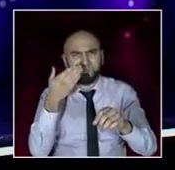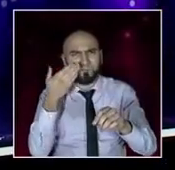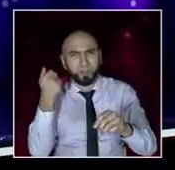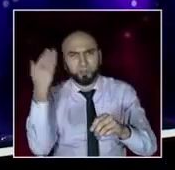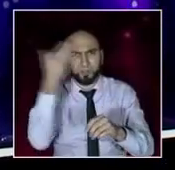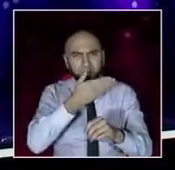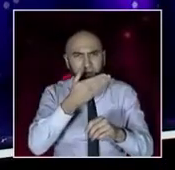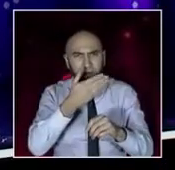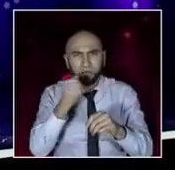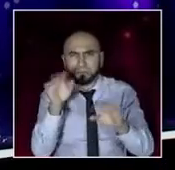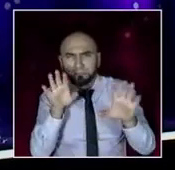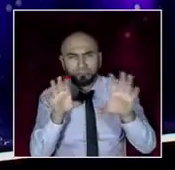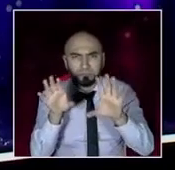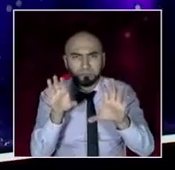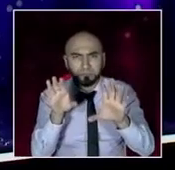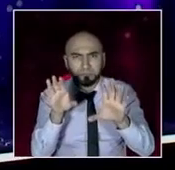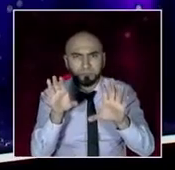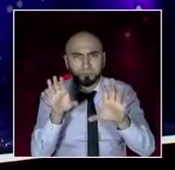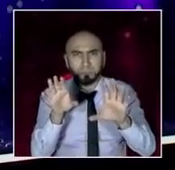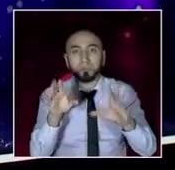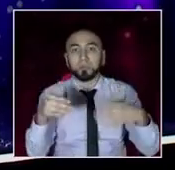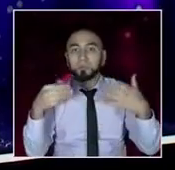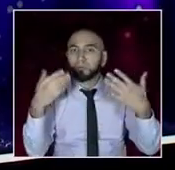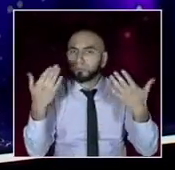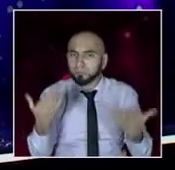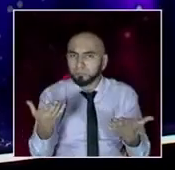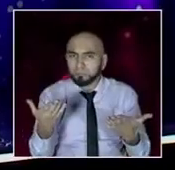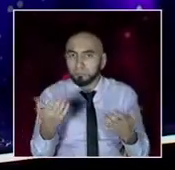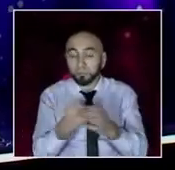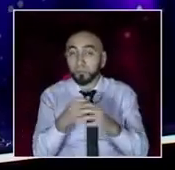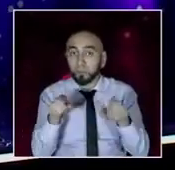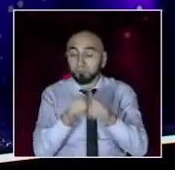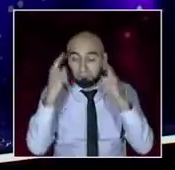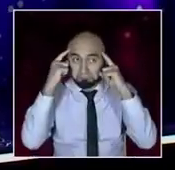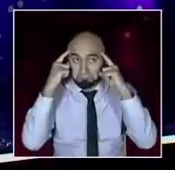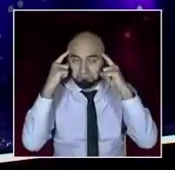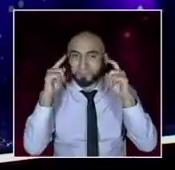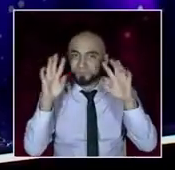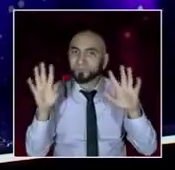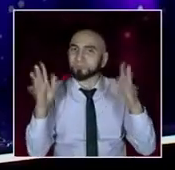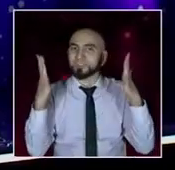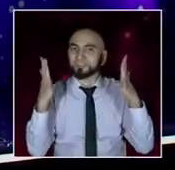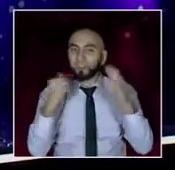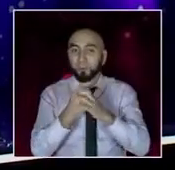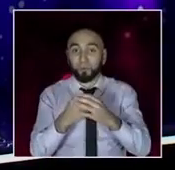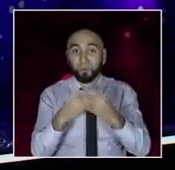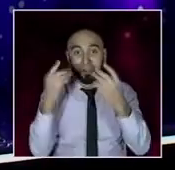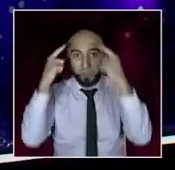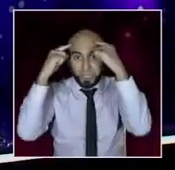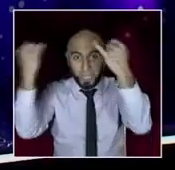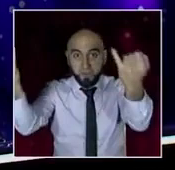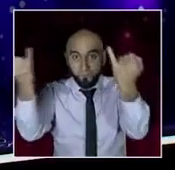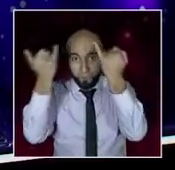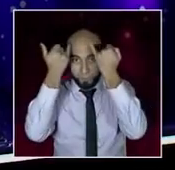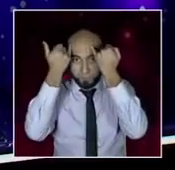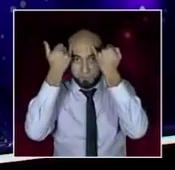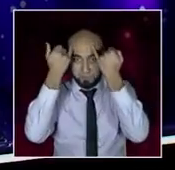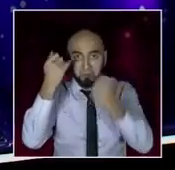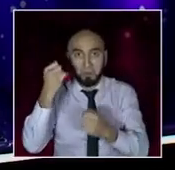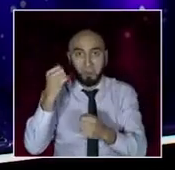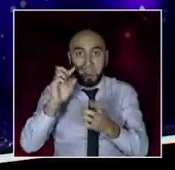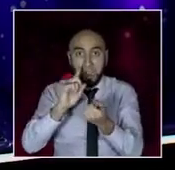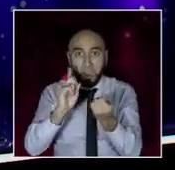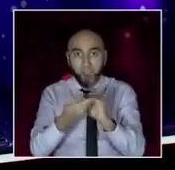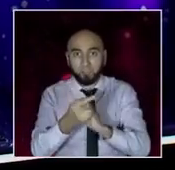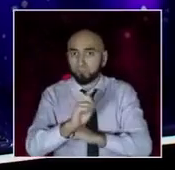algo ahí y algo ocurrió. Y lo que es sorprendente es que la información sensorial que llega a tu cerebro no ha cambiado nada. Lo único que ha